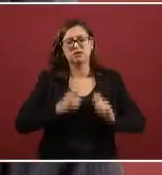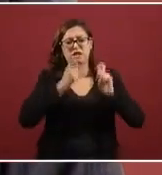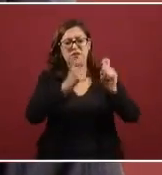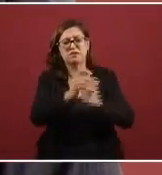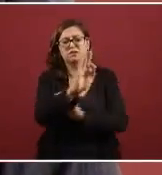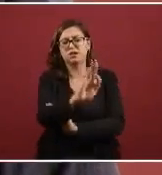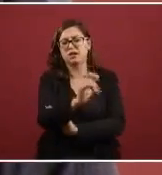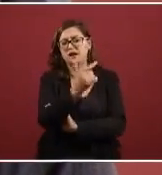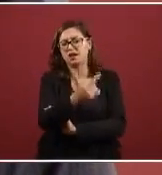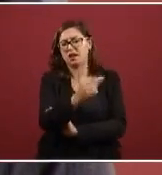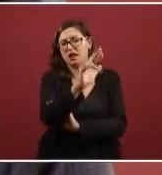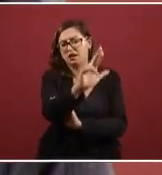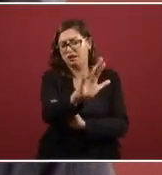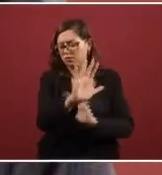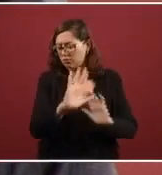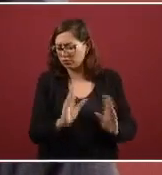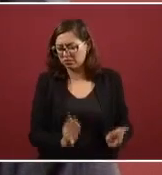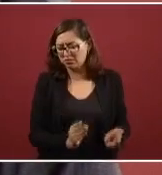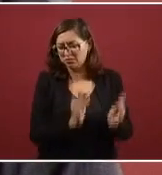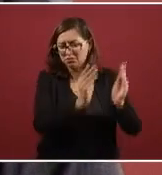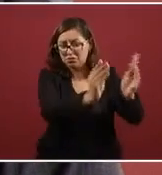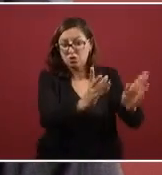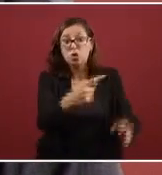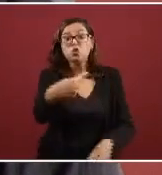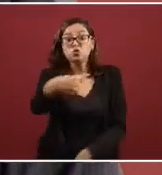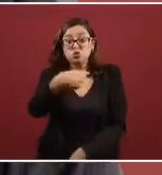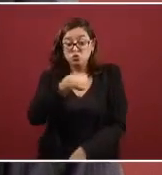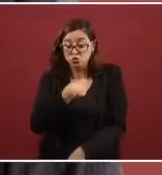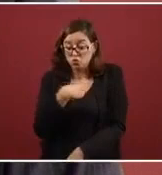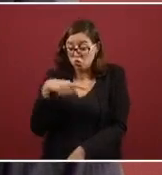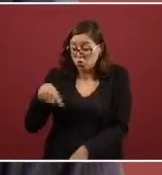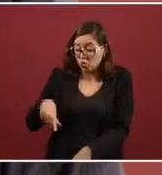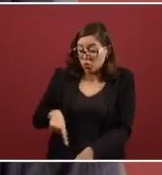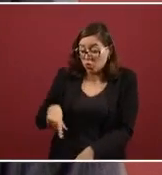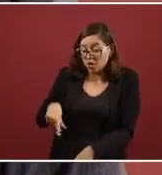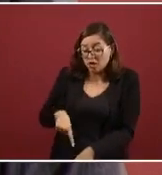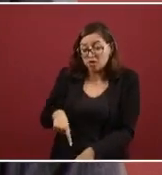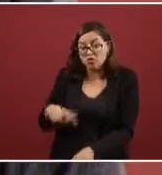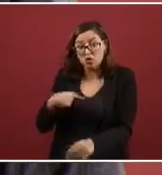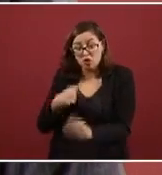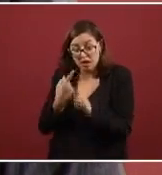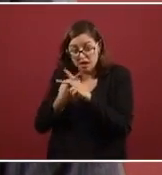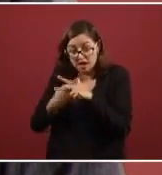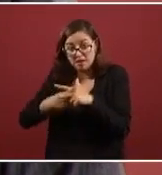no vamos a iniciar ninguna